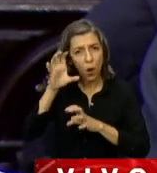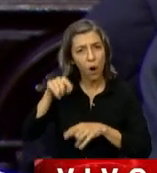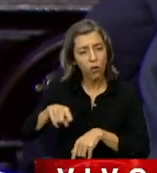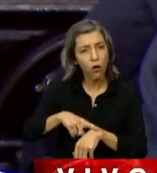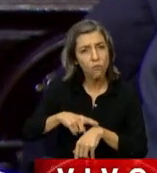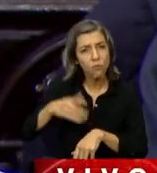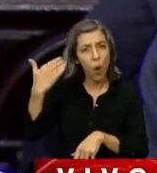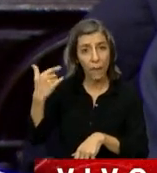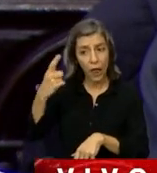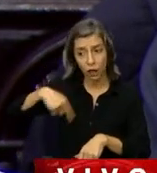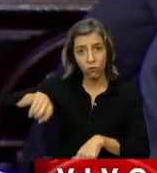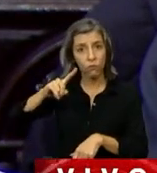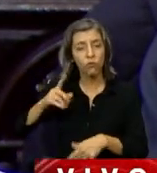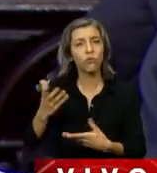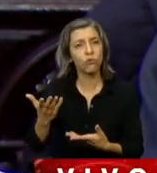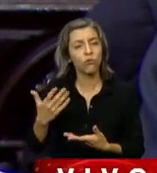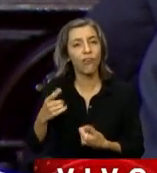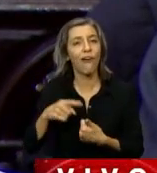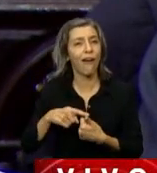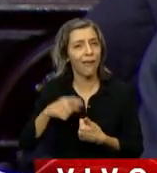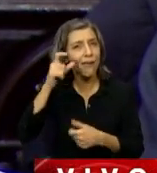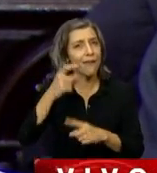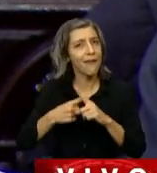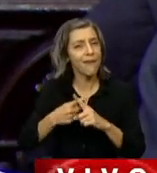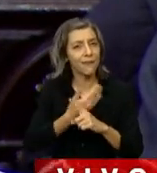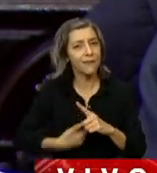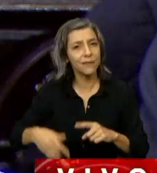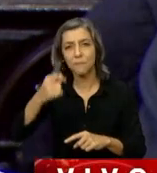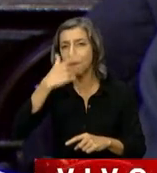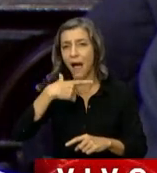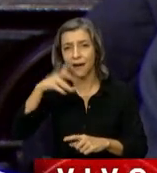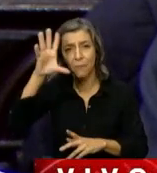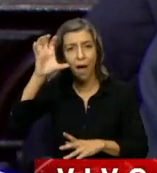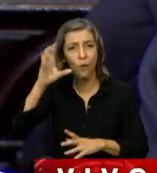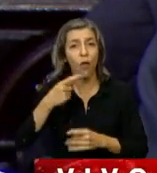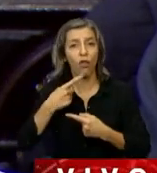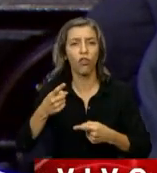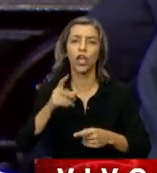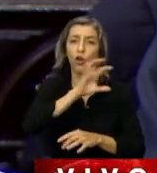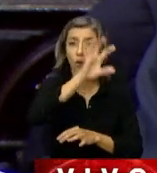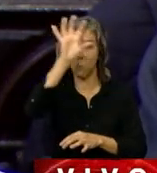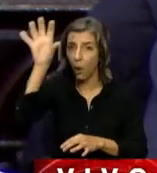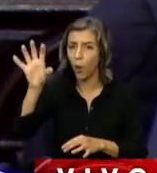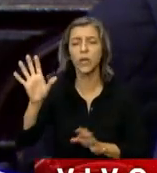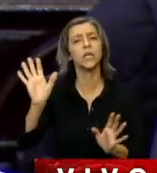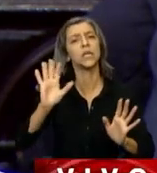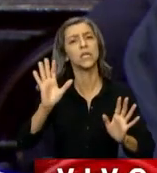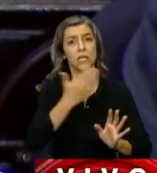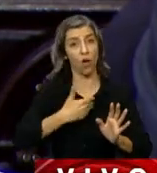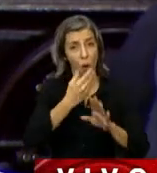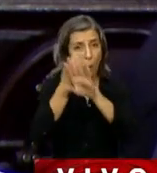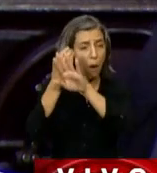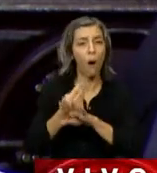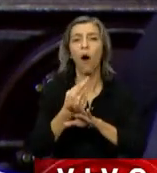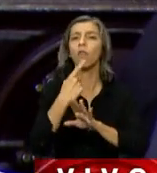fiscal que, como una zanahoria, el expresidente Macri le dijo a todos los gobernadores y gobernadoras que, por ejemplo, no iban a